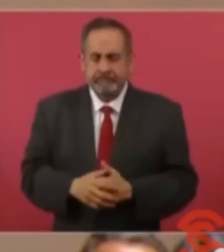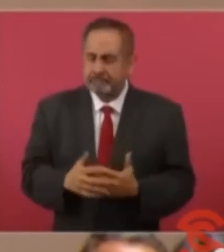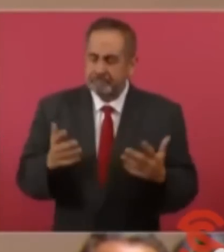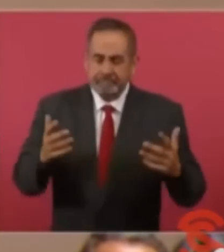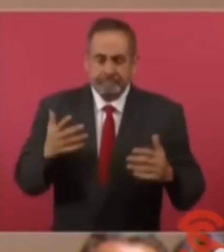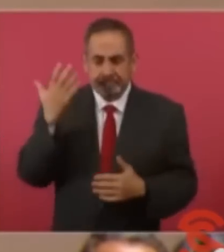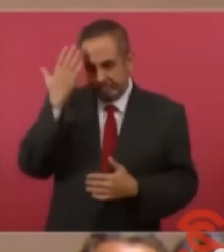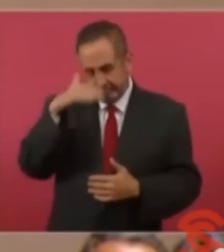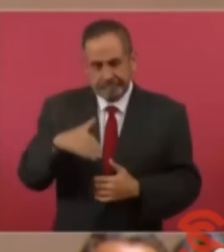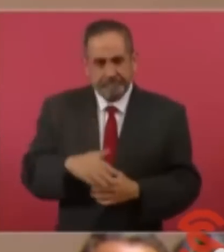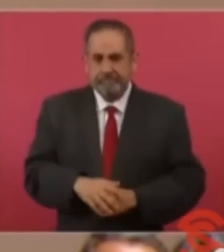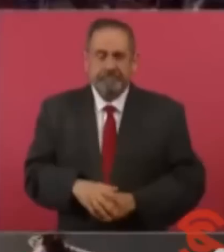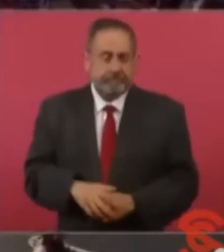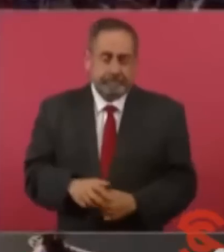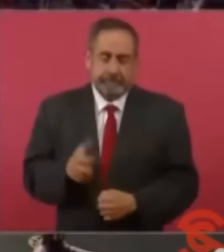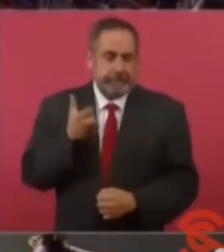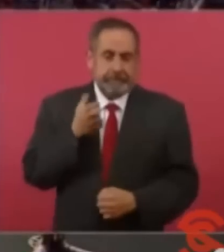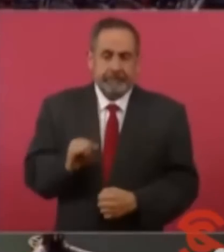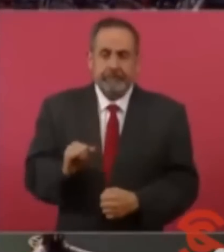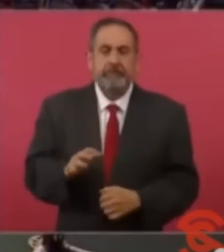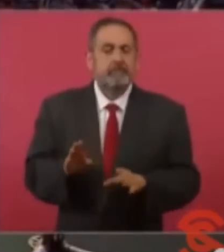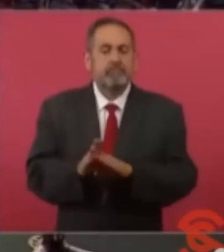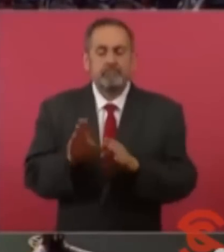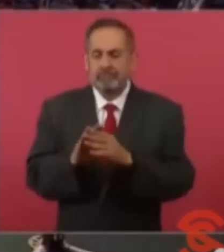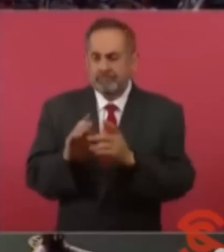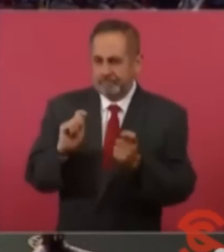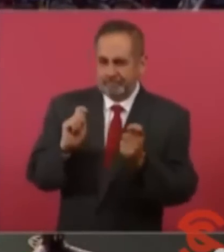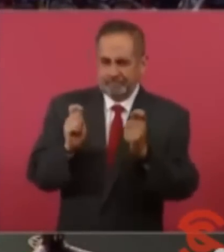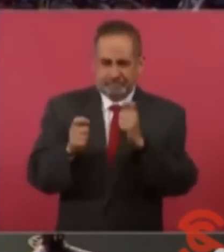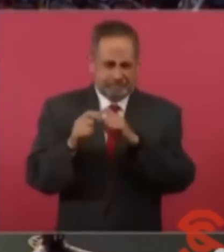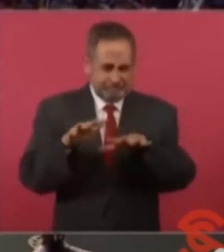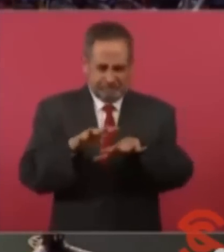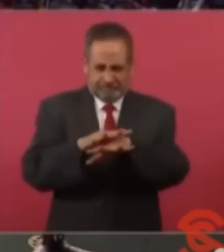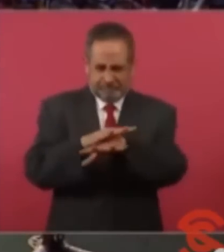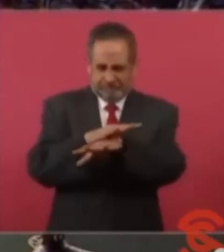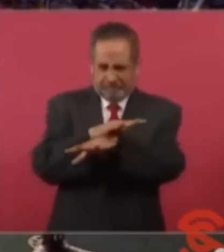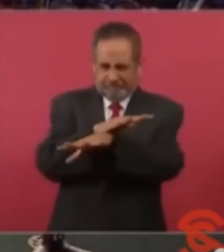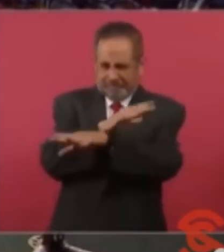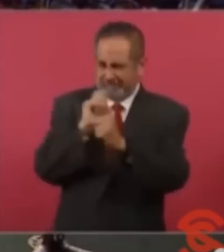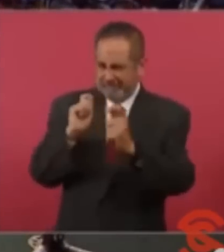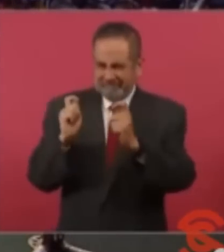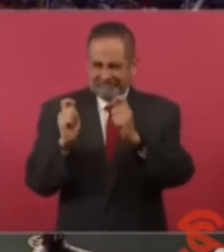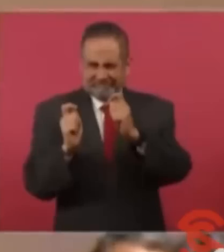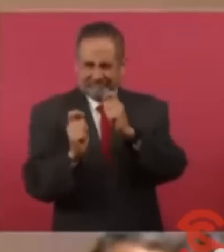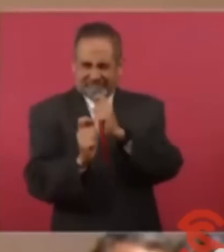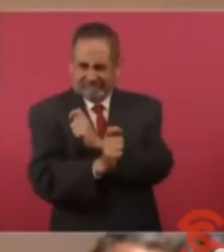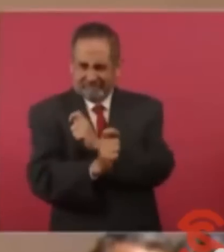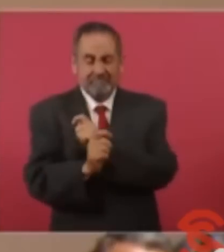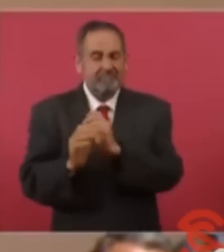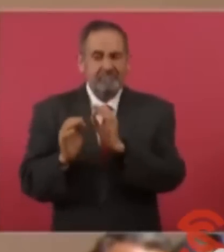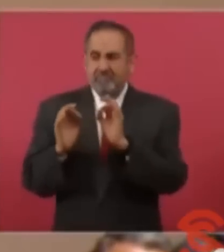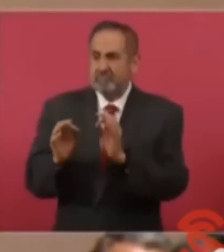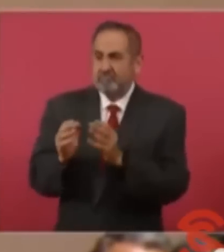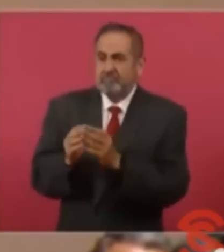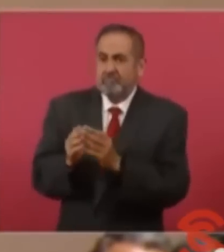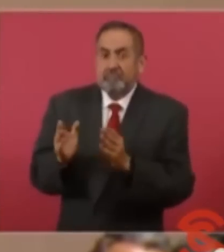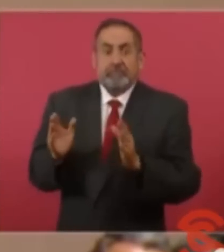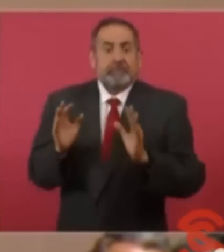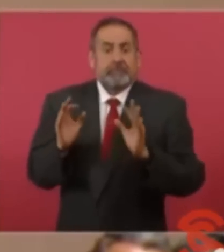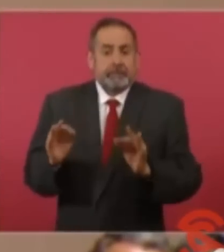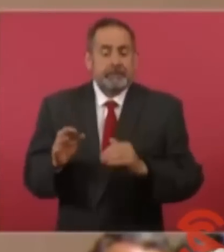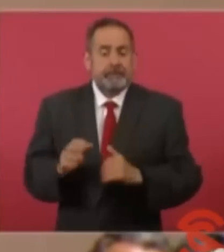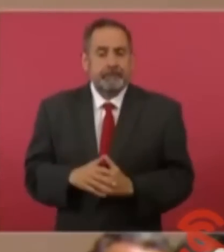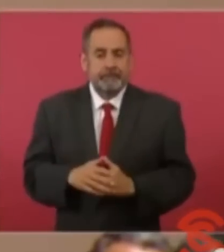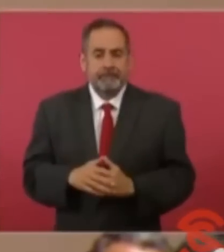natural, el proceso de transformación del país ha creado